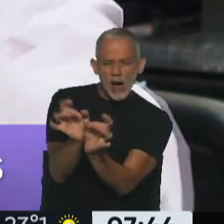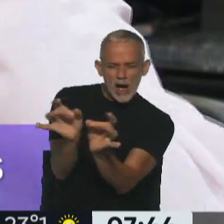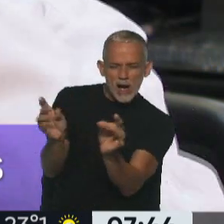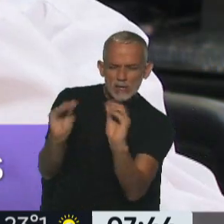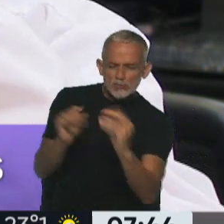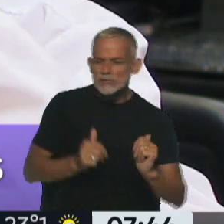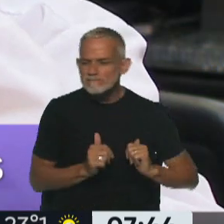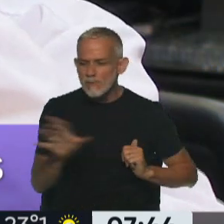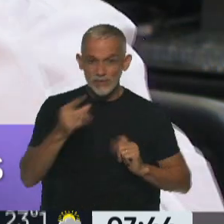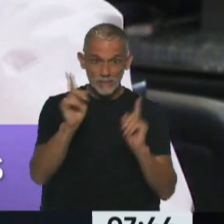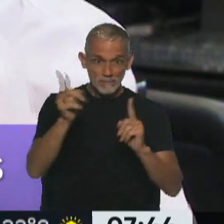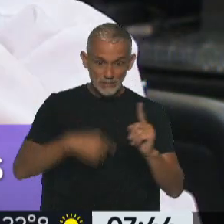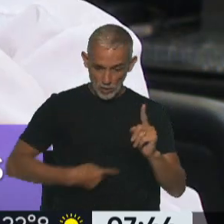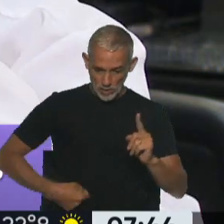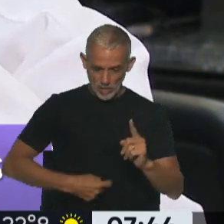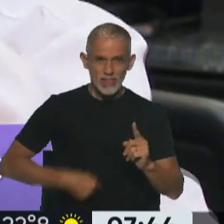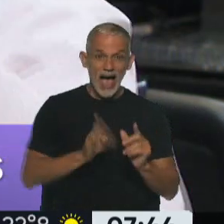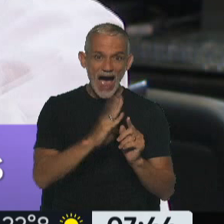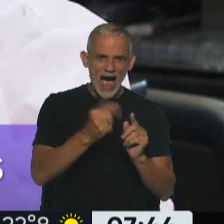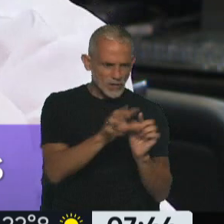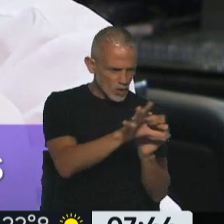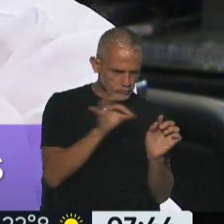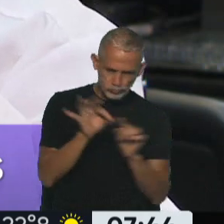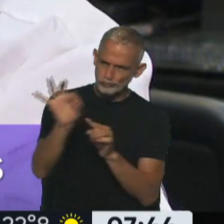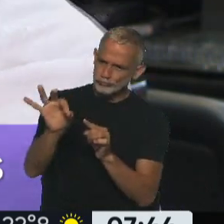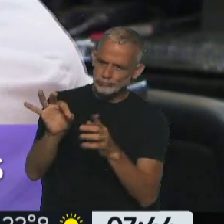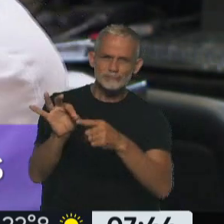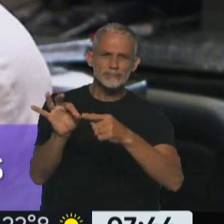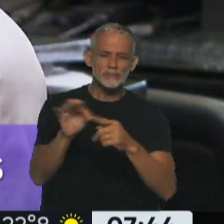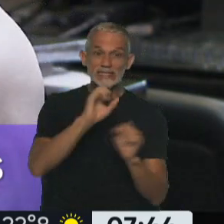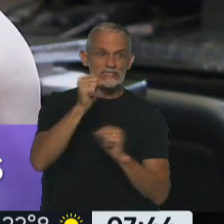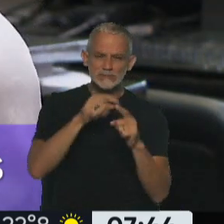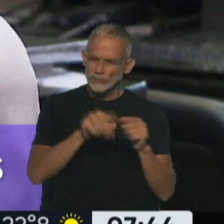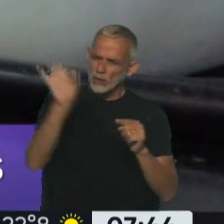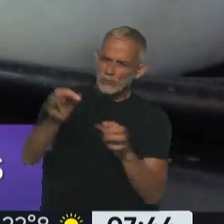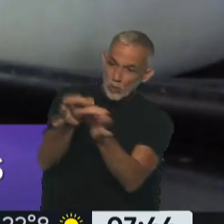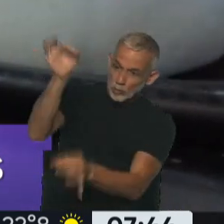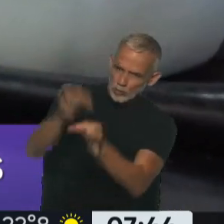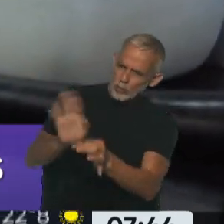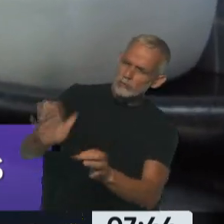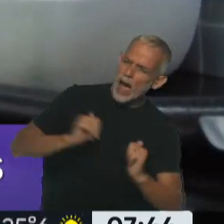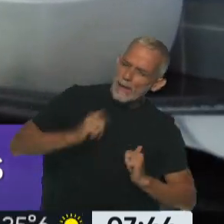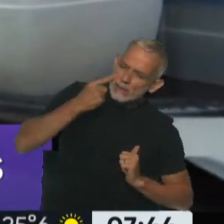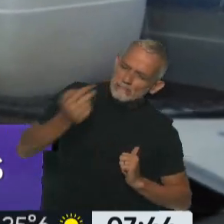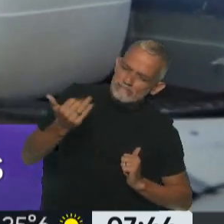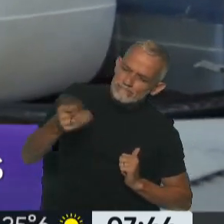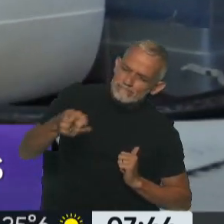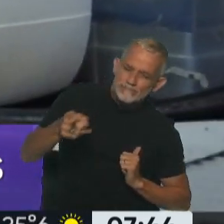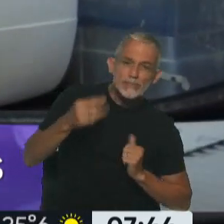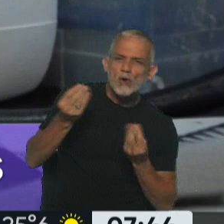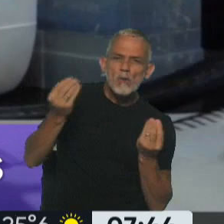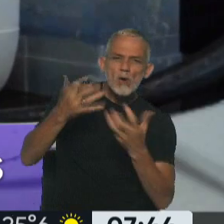agarrar a estos sensores que tienen las bacterias de para centas situaciones de estrés y ponerlos en un tubo aislados y hacer sensores